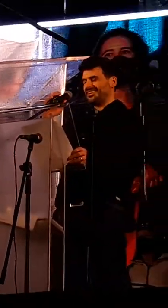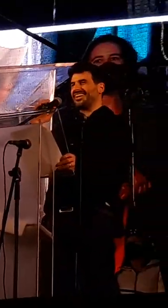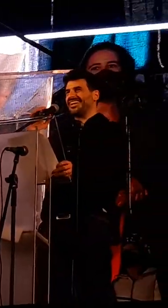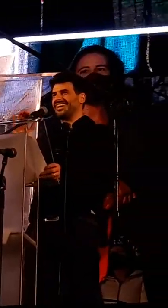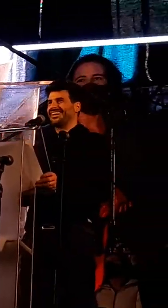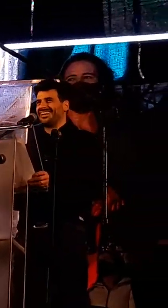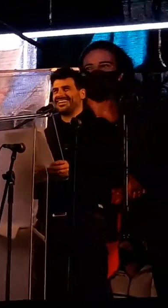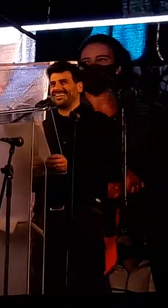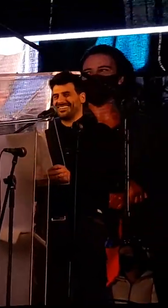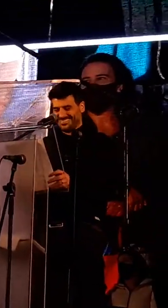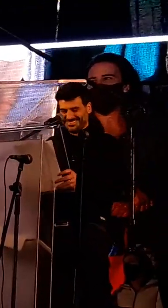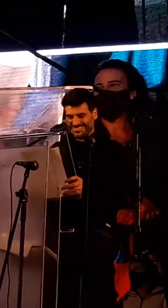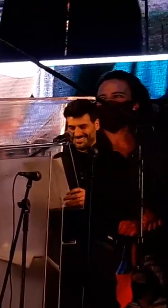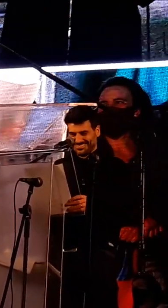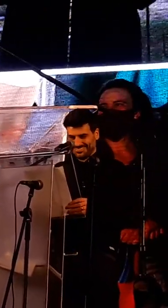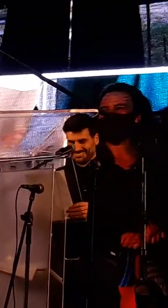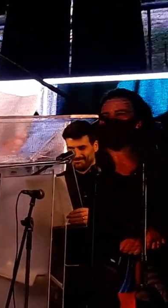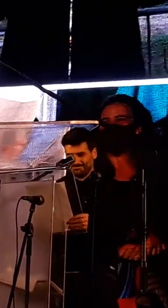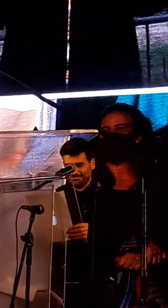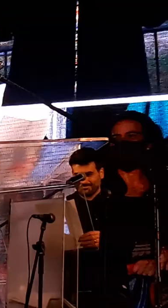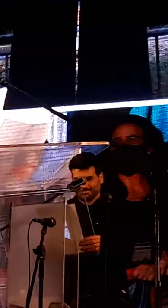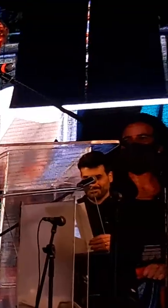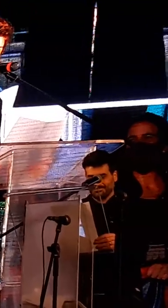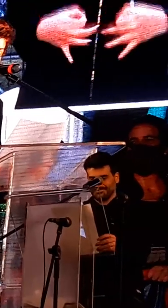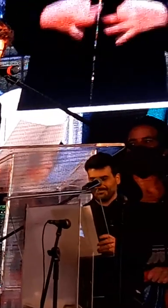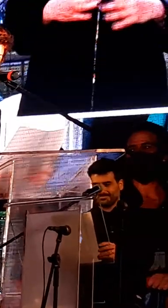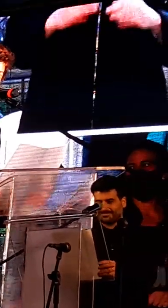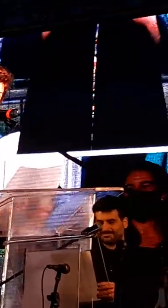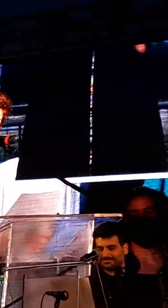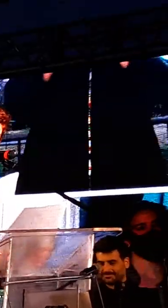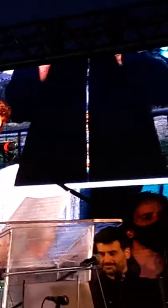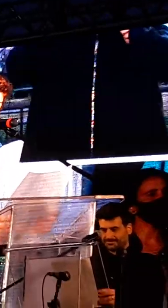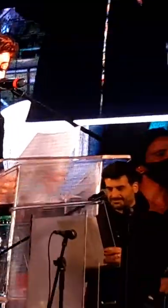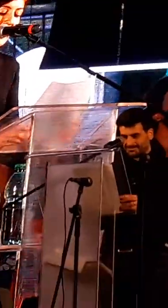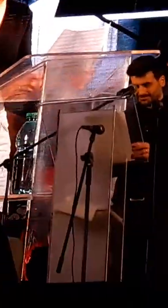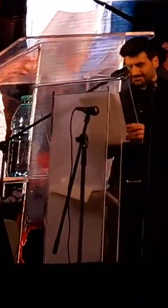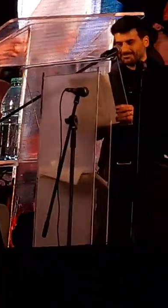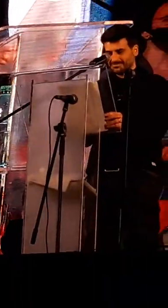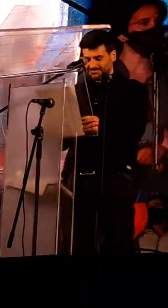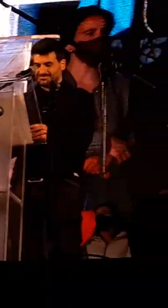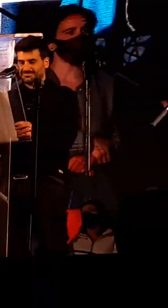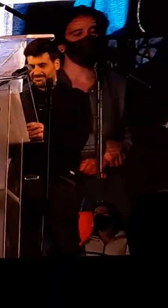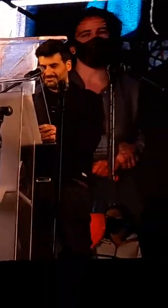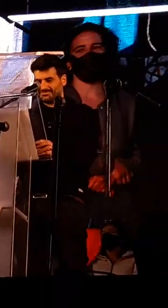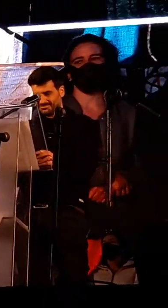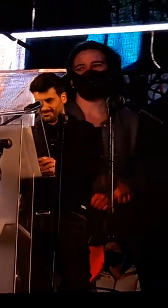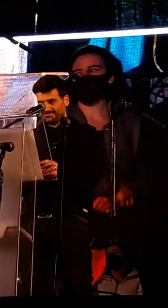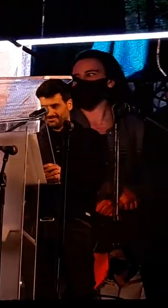Hola, hola, hola, ahora sí. Lo que confirma que se estarán superando con holgura las